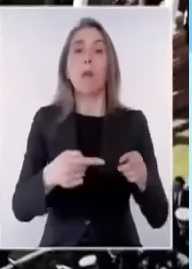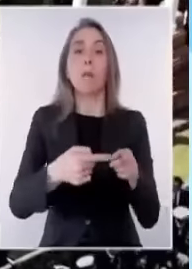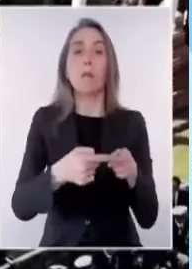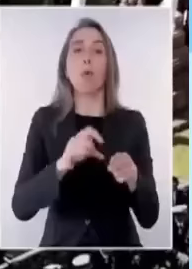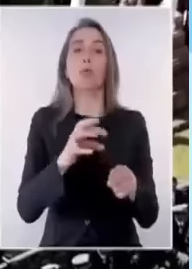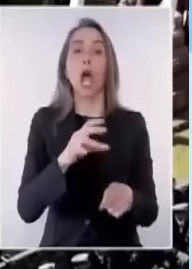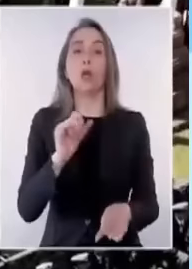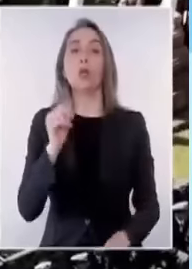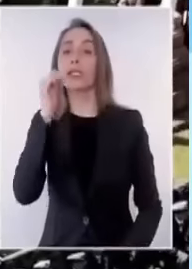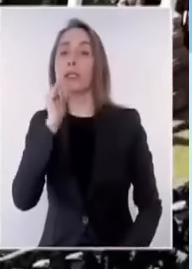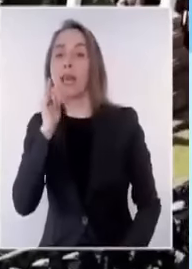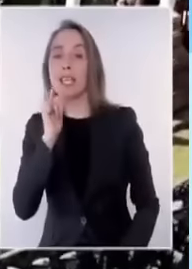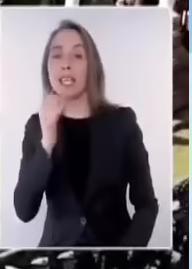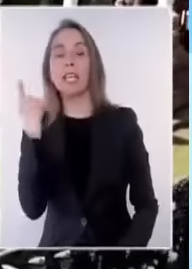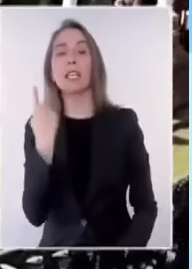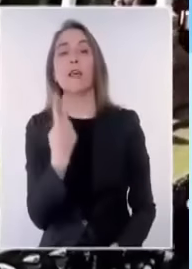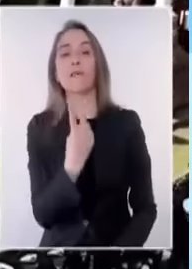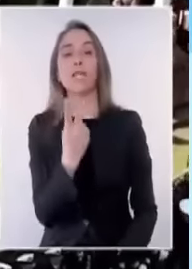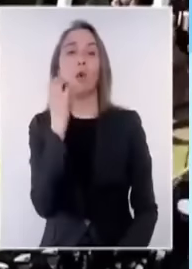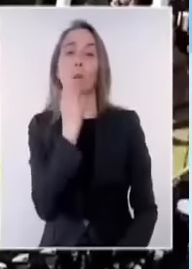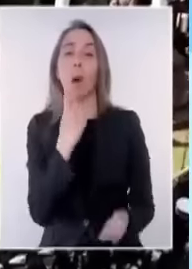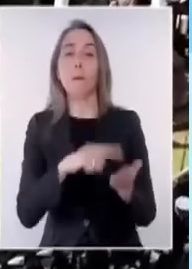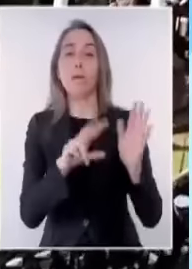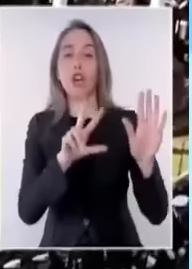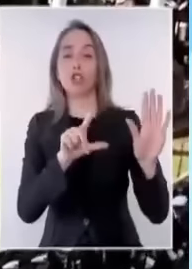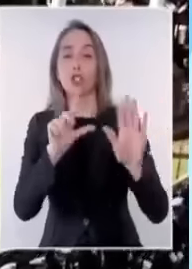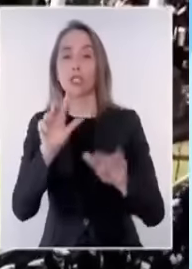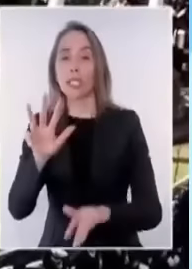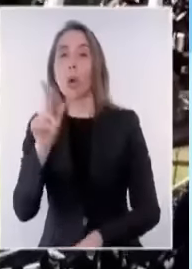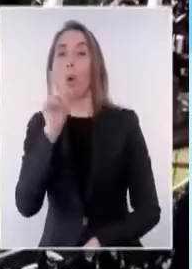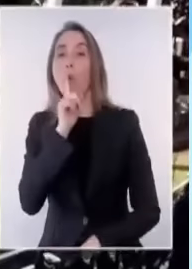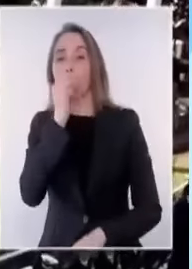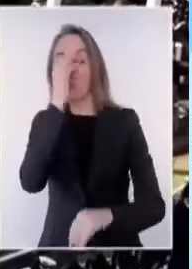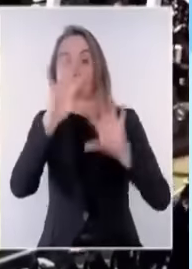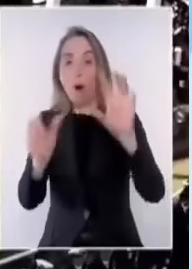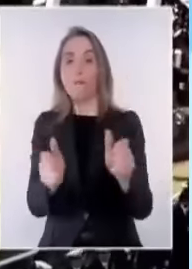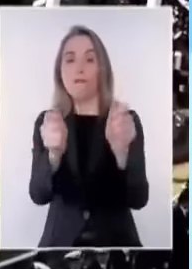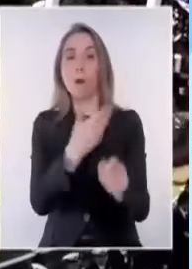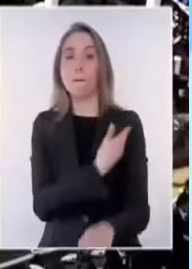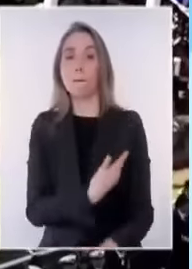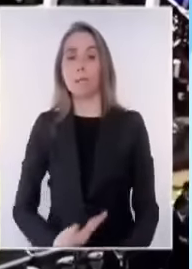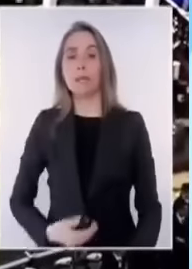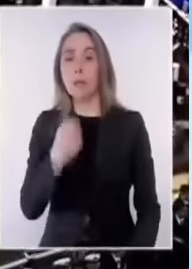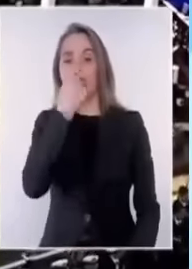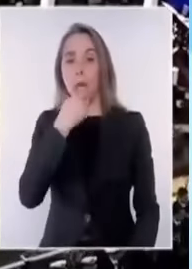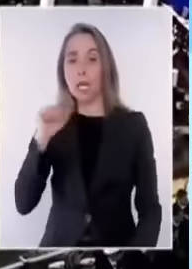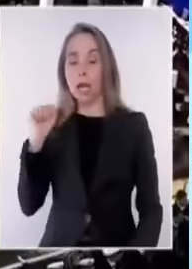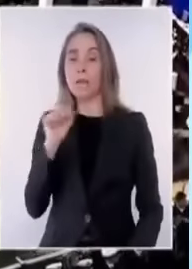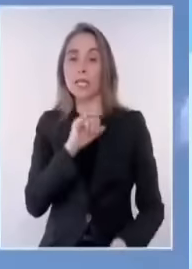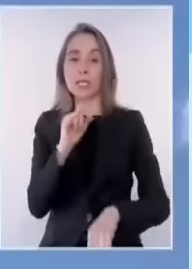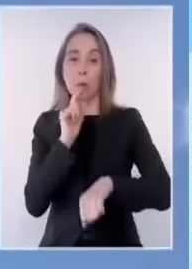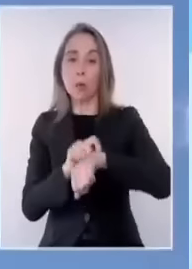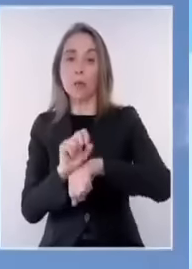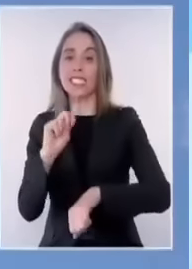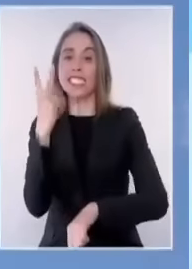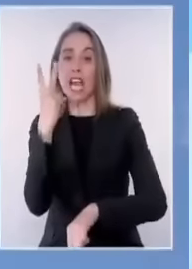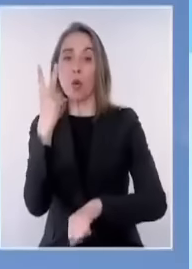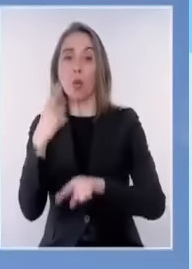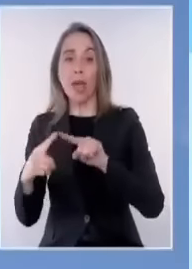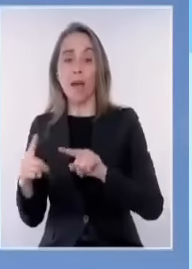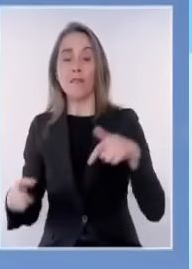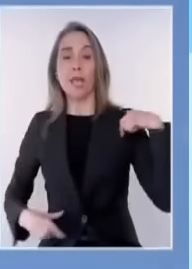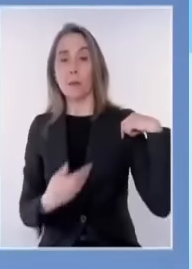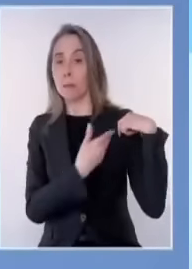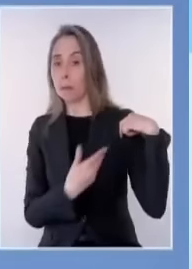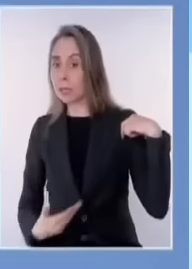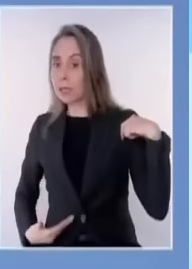El 21 de mayo de 1879, el último, ustedes lo veían, fue el presidente Gabriel Boric, que en los próximos minutos, por segunda vez en su